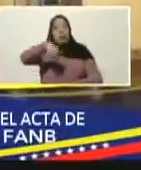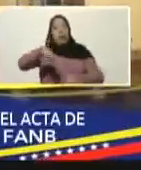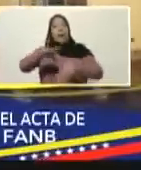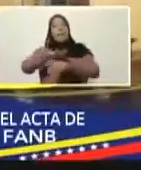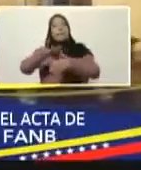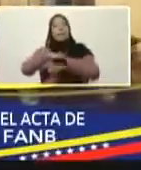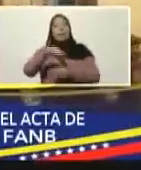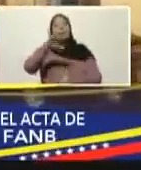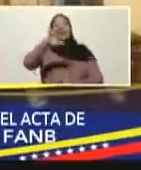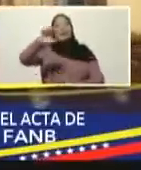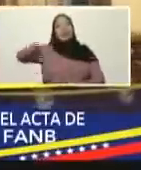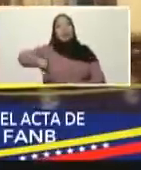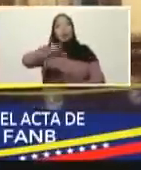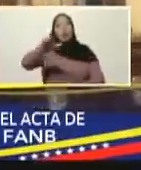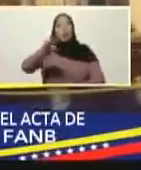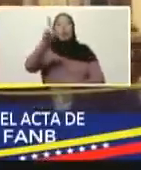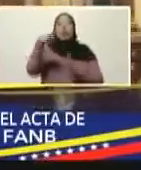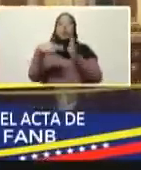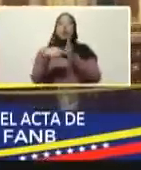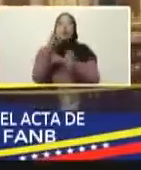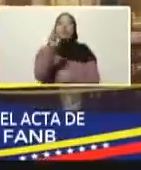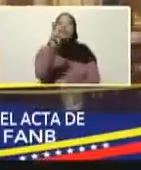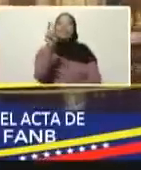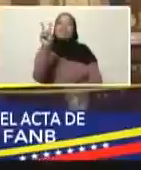5 de julio del año 2022...